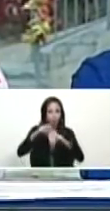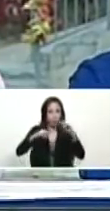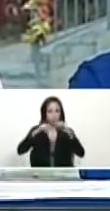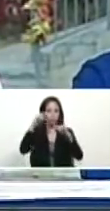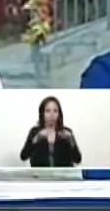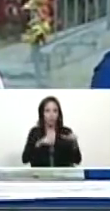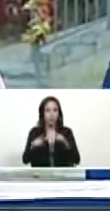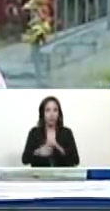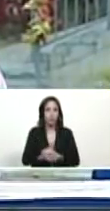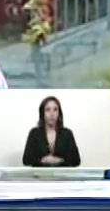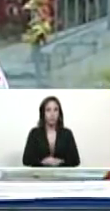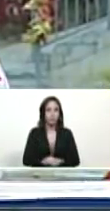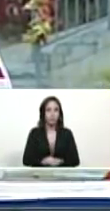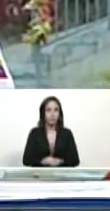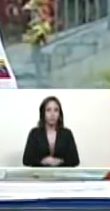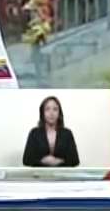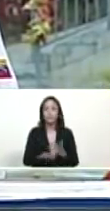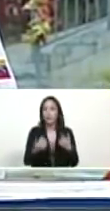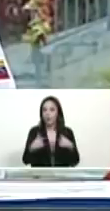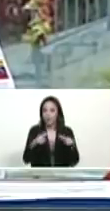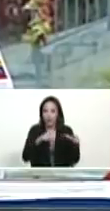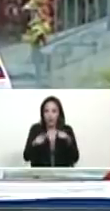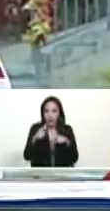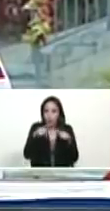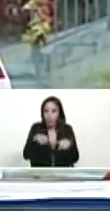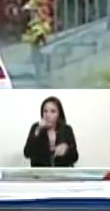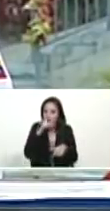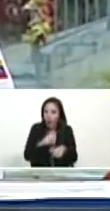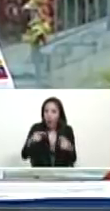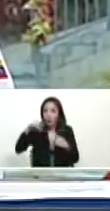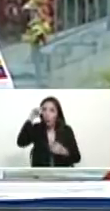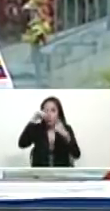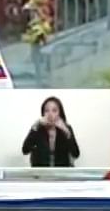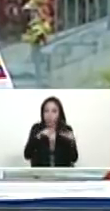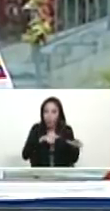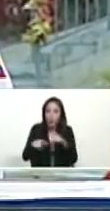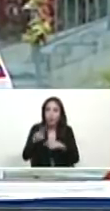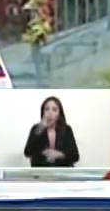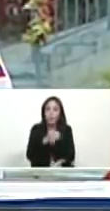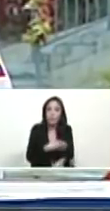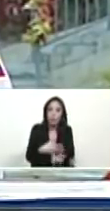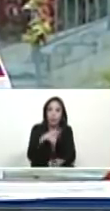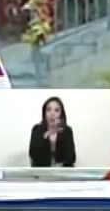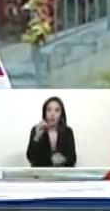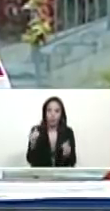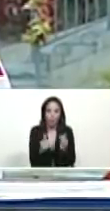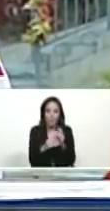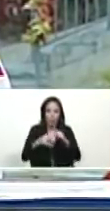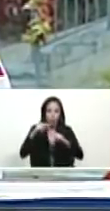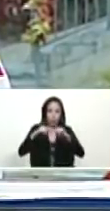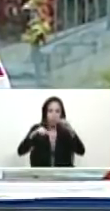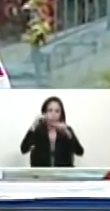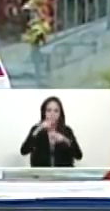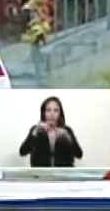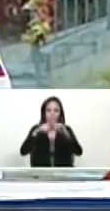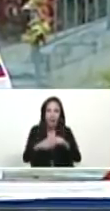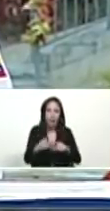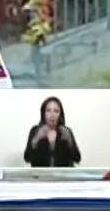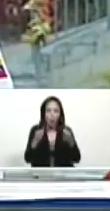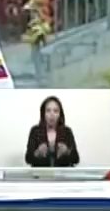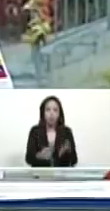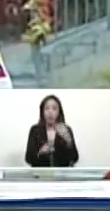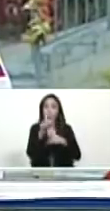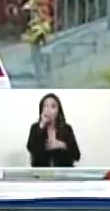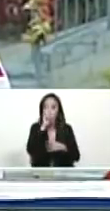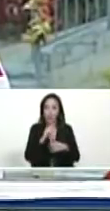¿Mm? Sí, esa es la que llegamos. Se ha terminado este año. Para llegar a la meta de 2.500.000, hemos terminado en un